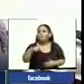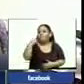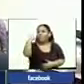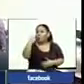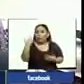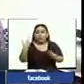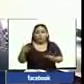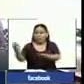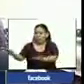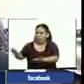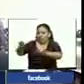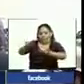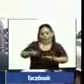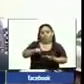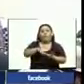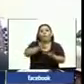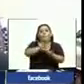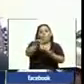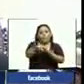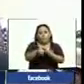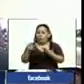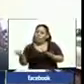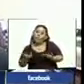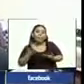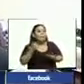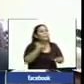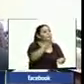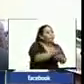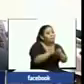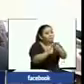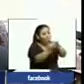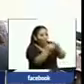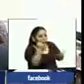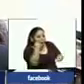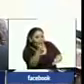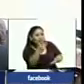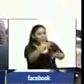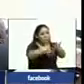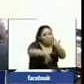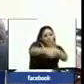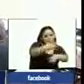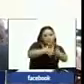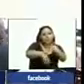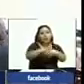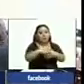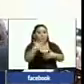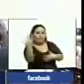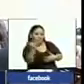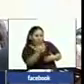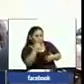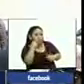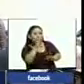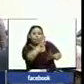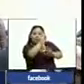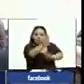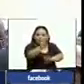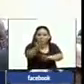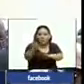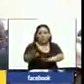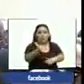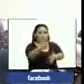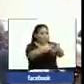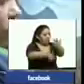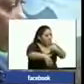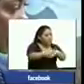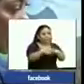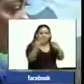ellos ya nos presenten los proyectos, vamos a ir con las comunidades, con cada una de las playas, porque tenemos que respetar el espíritu de cada una de las